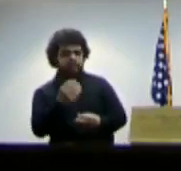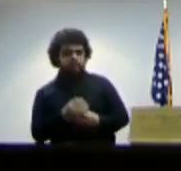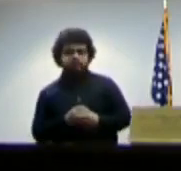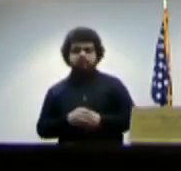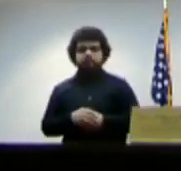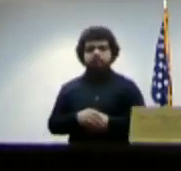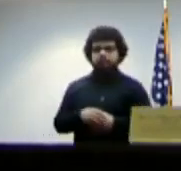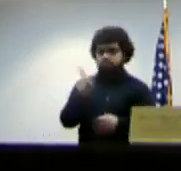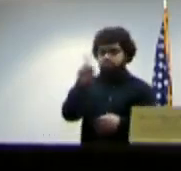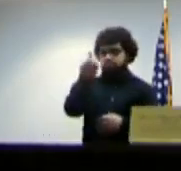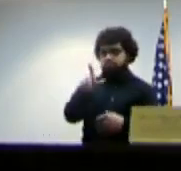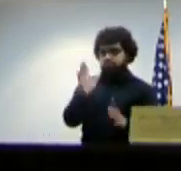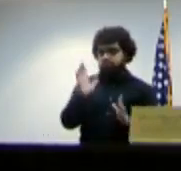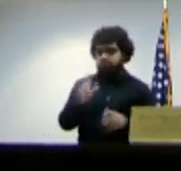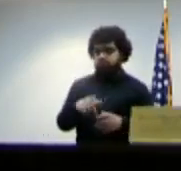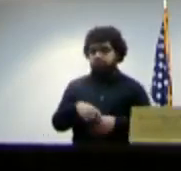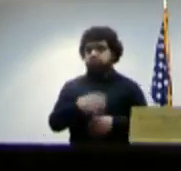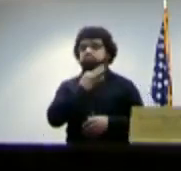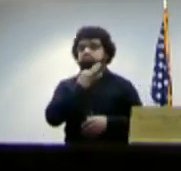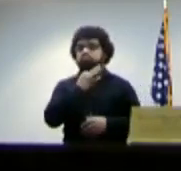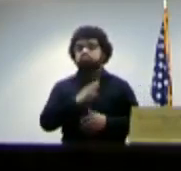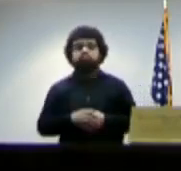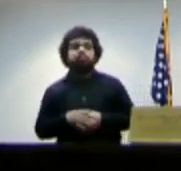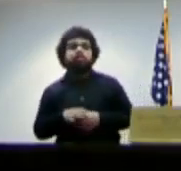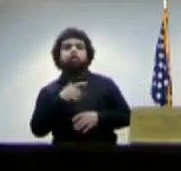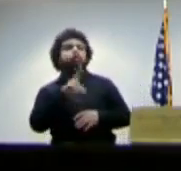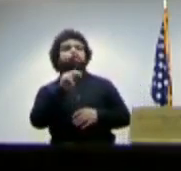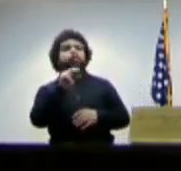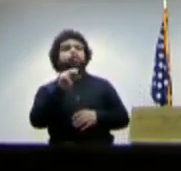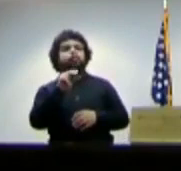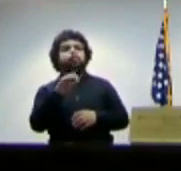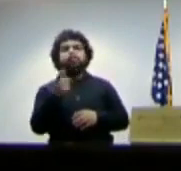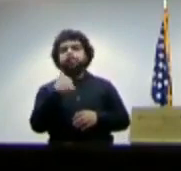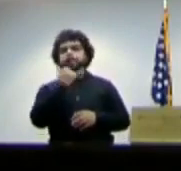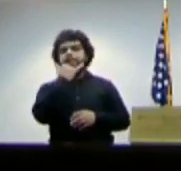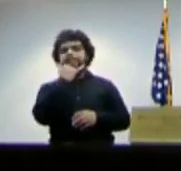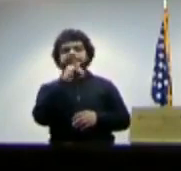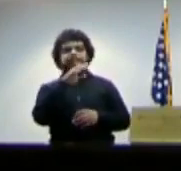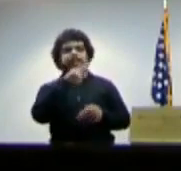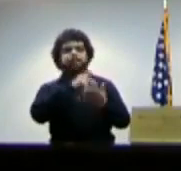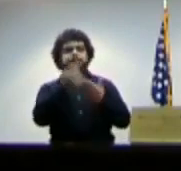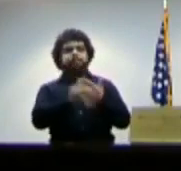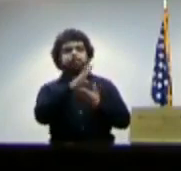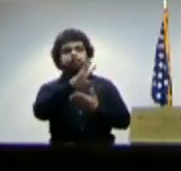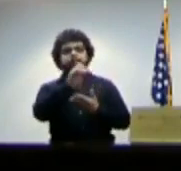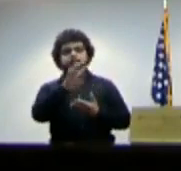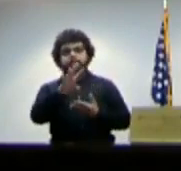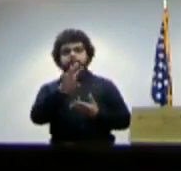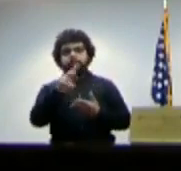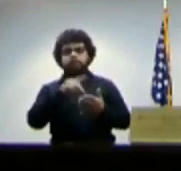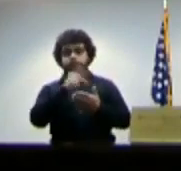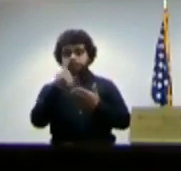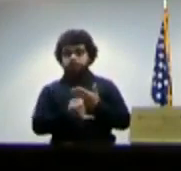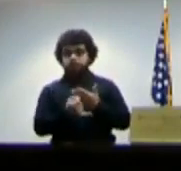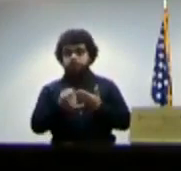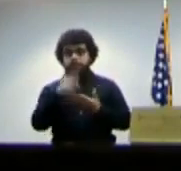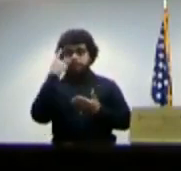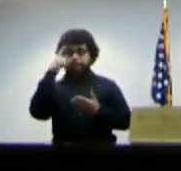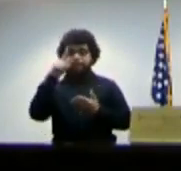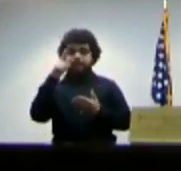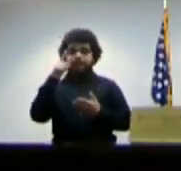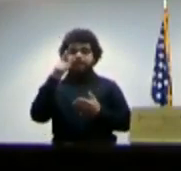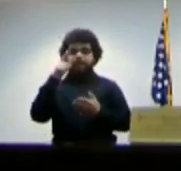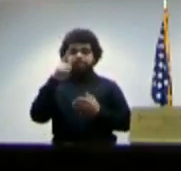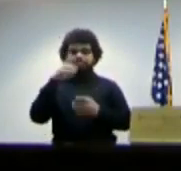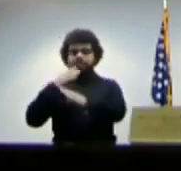tiene que ver nada con eso. Y le puedo explicar. Básicamente, sí, los proyectos 404 son proyectos de mitigación de peligro, hazard